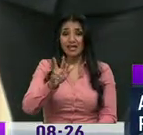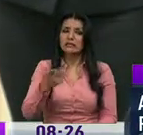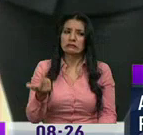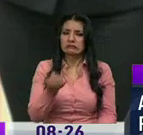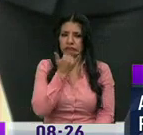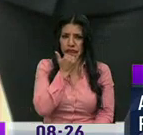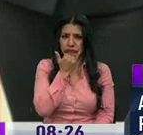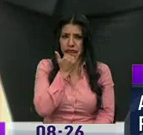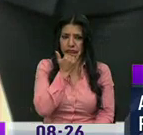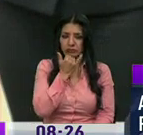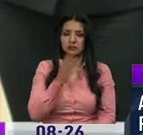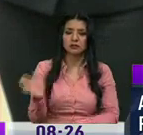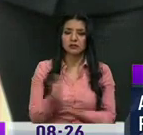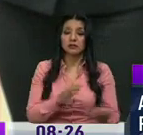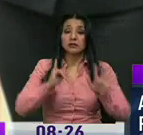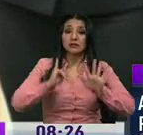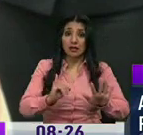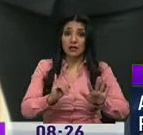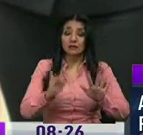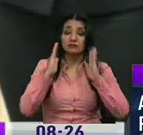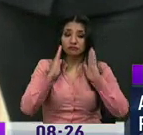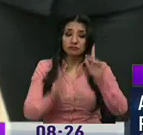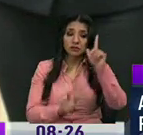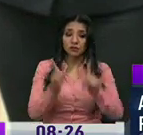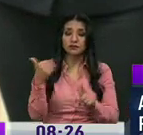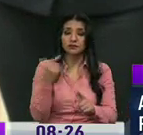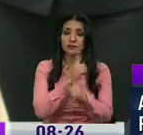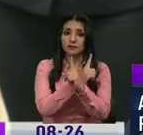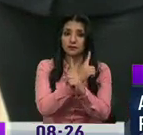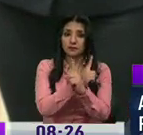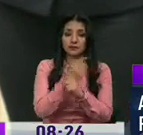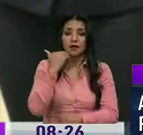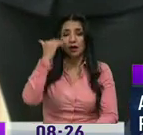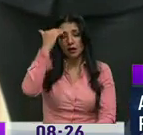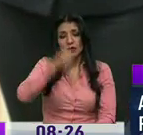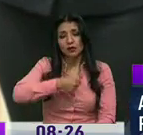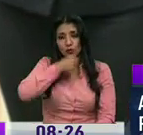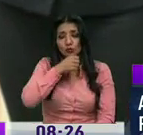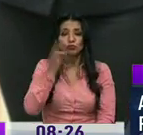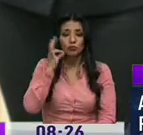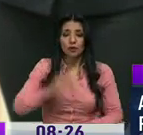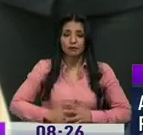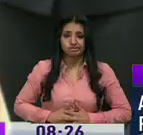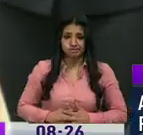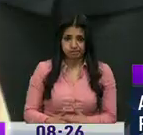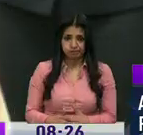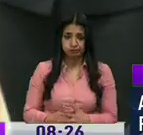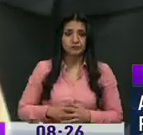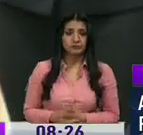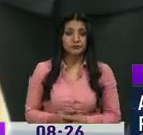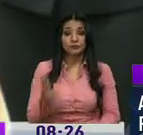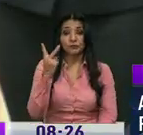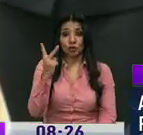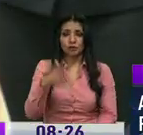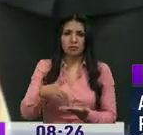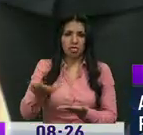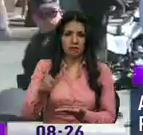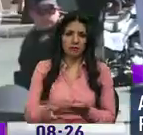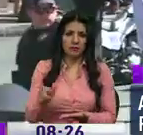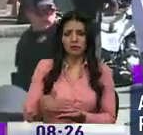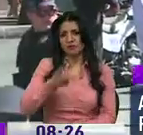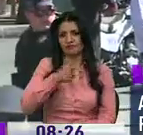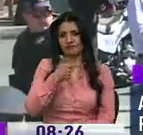civiles, 6 atenciones a personas con discapacidad, adultos mayores y mujeres embarazadas, 2 desalojos a